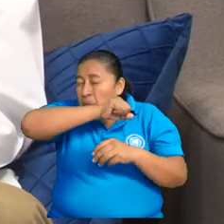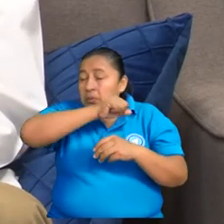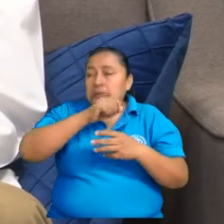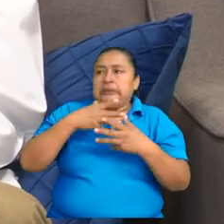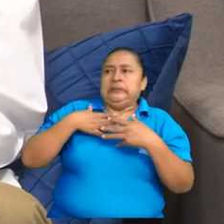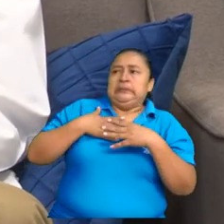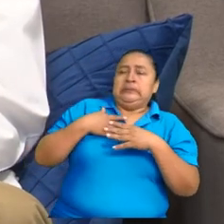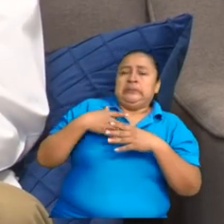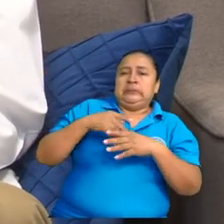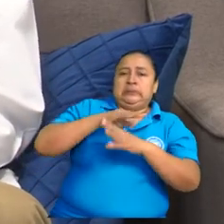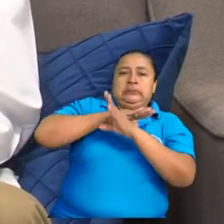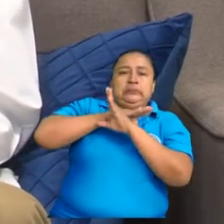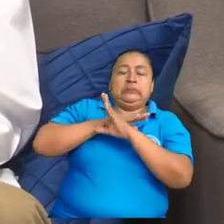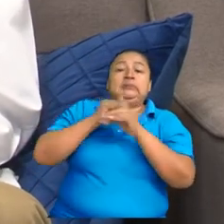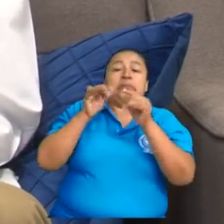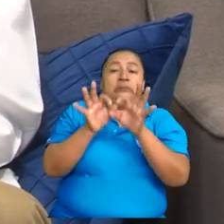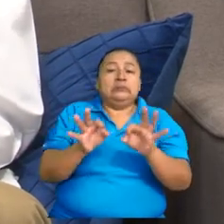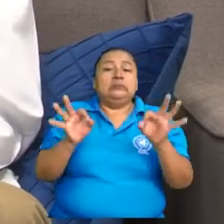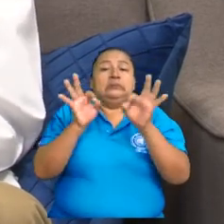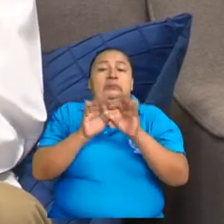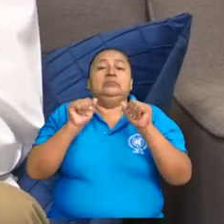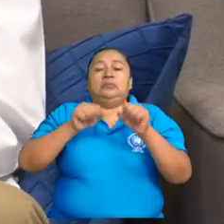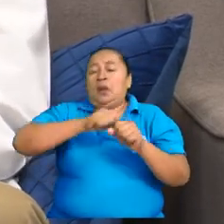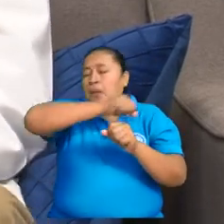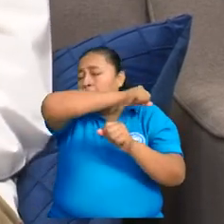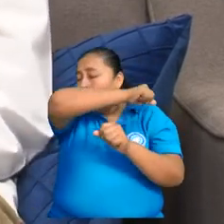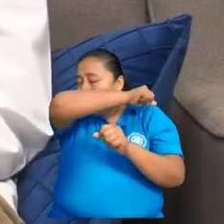riesgo. Entonces por eso es importante saber toser y